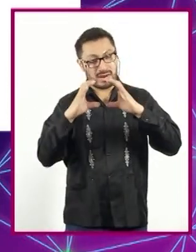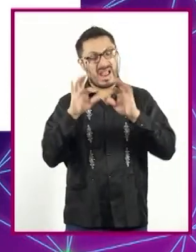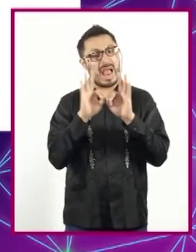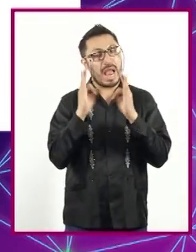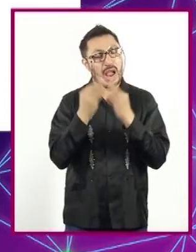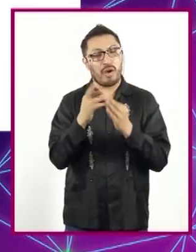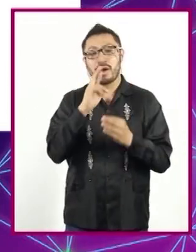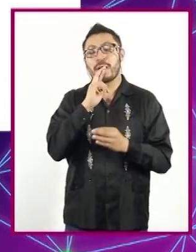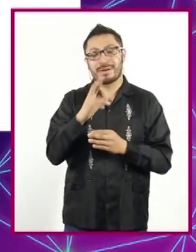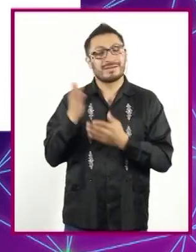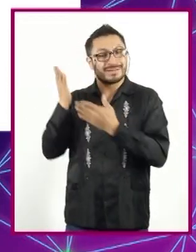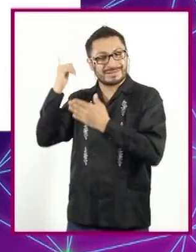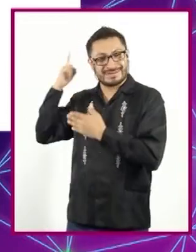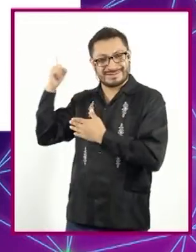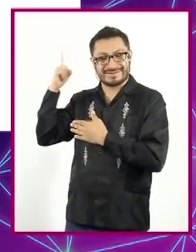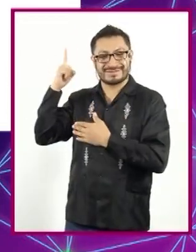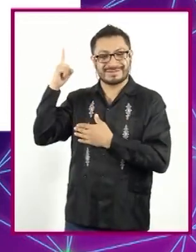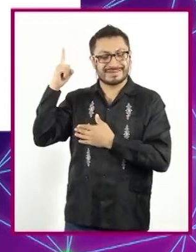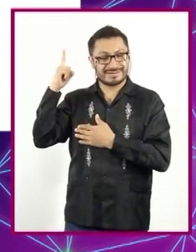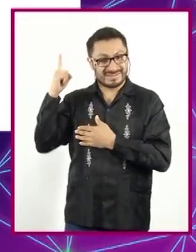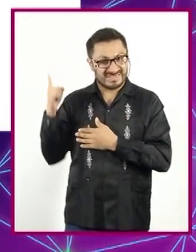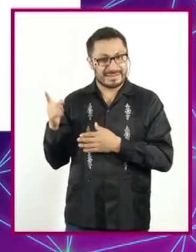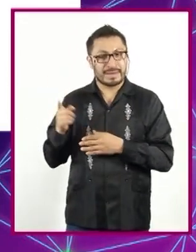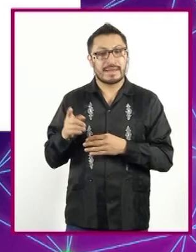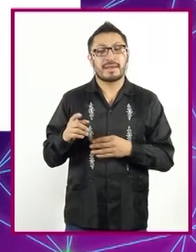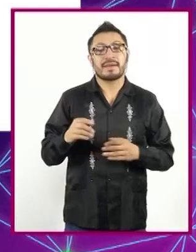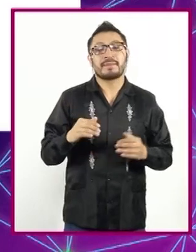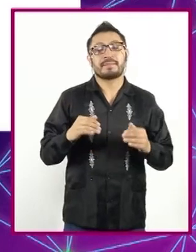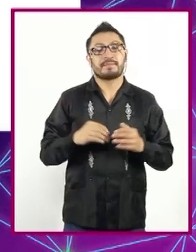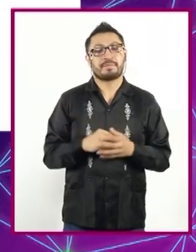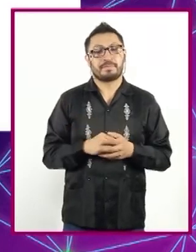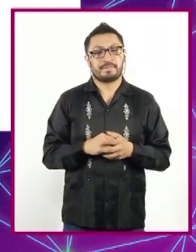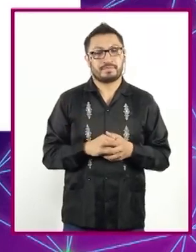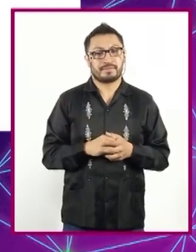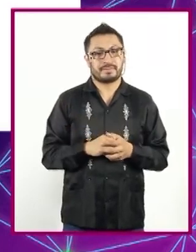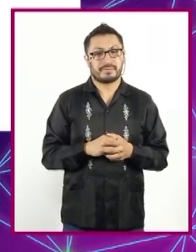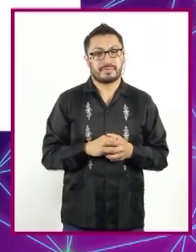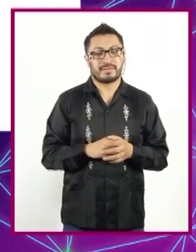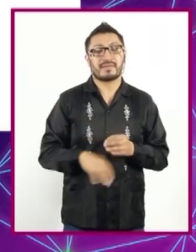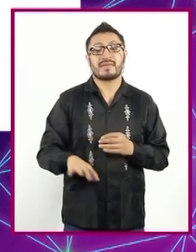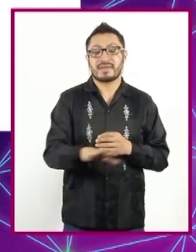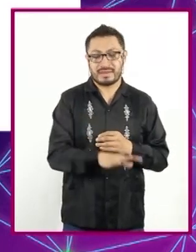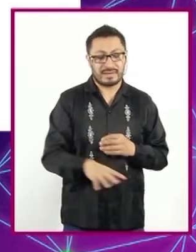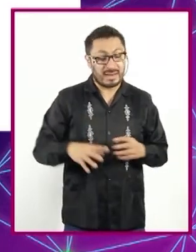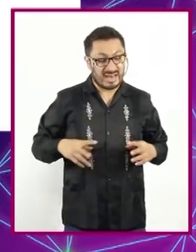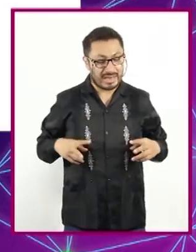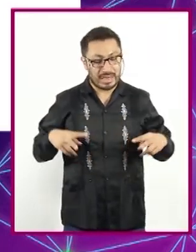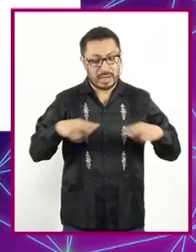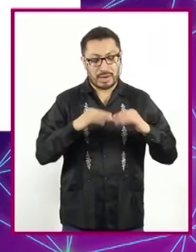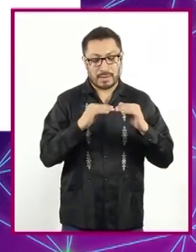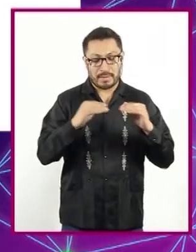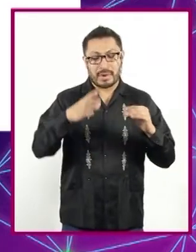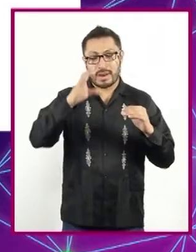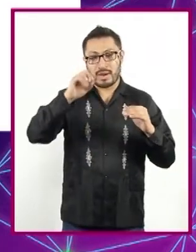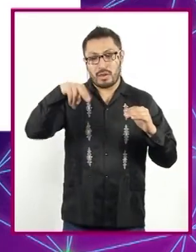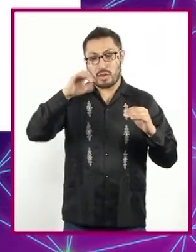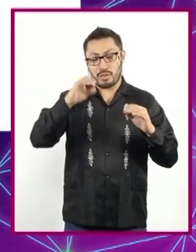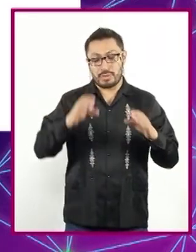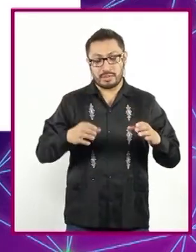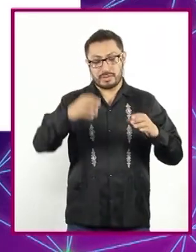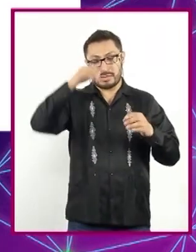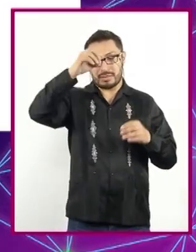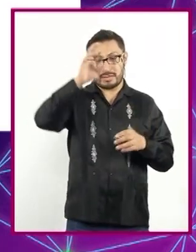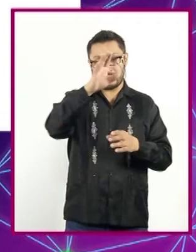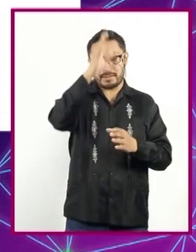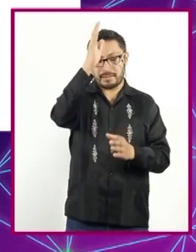resultante, que nos representa la superficie cortada por un plano de corte a un cono recto de forma oblicua